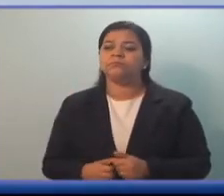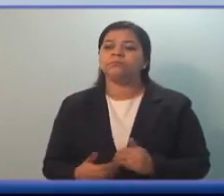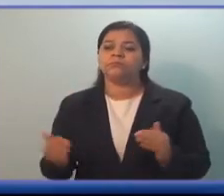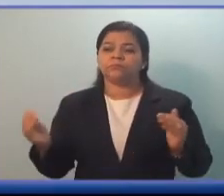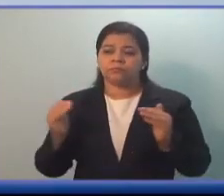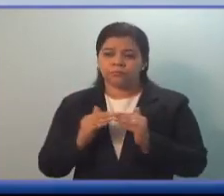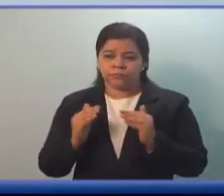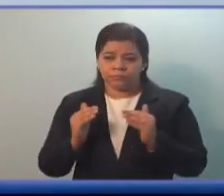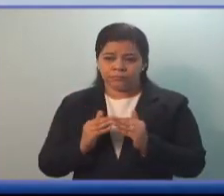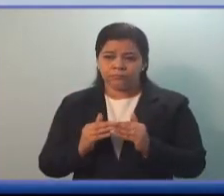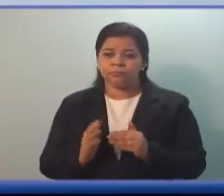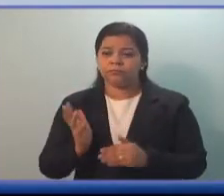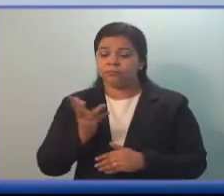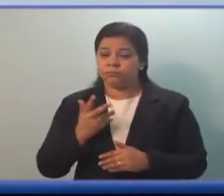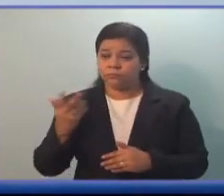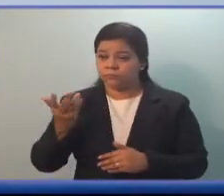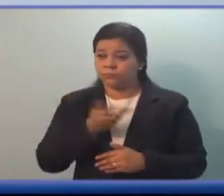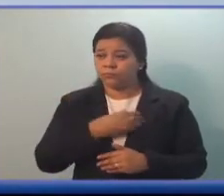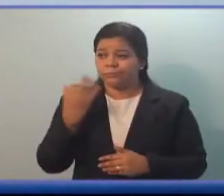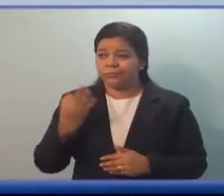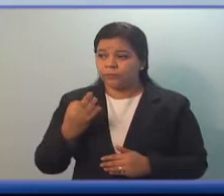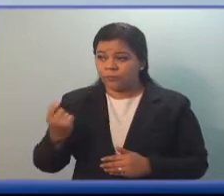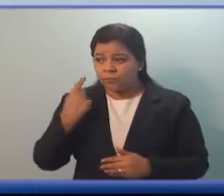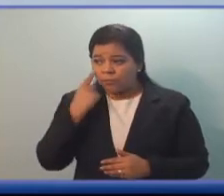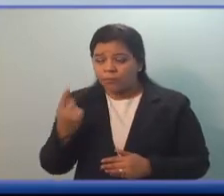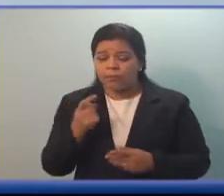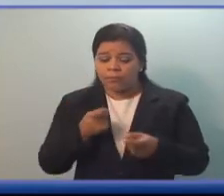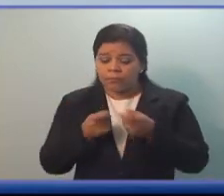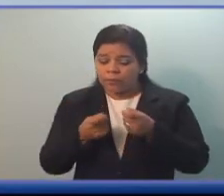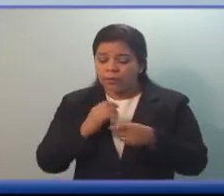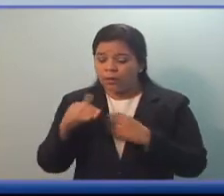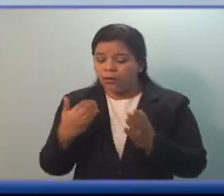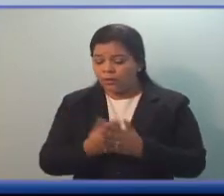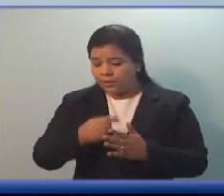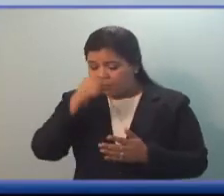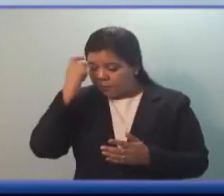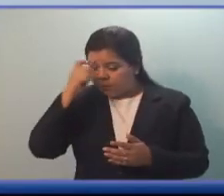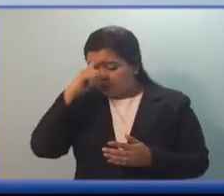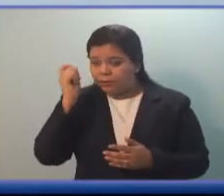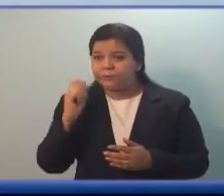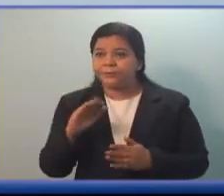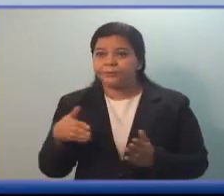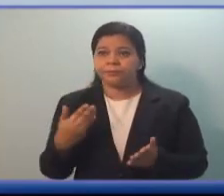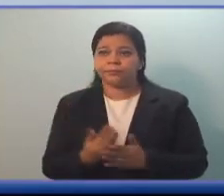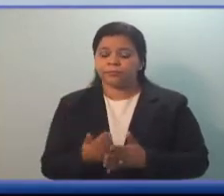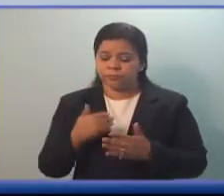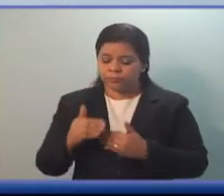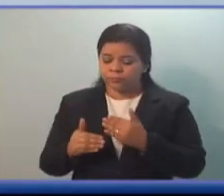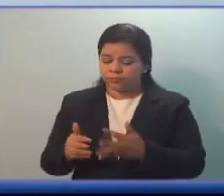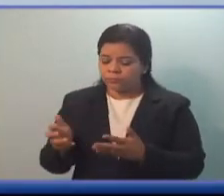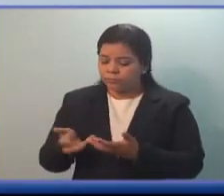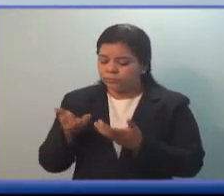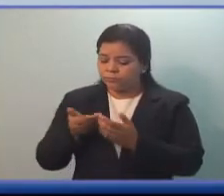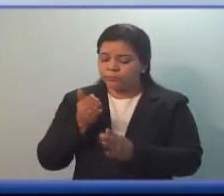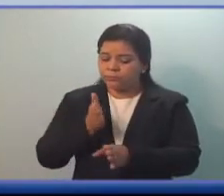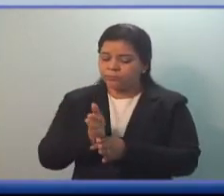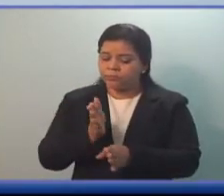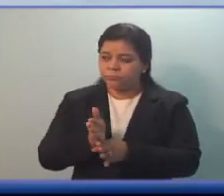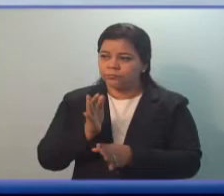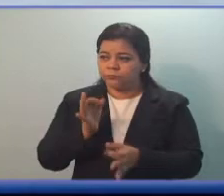También nos toca verificar y supervisar el trabajo de lo que es investigación profesional,